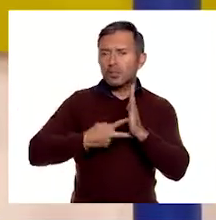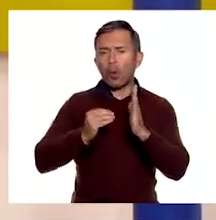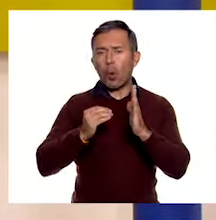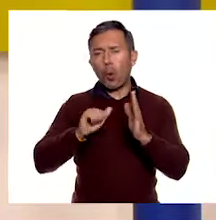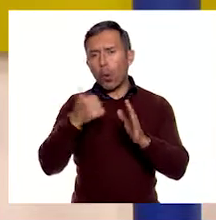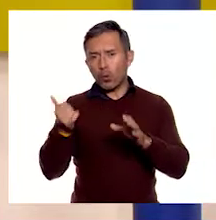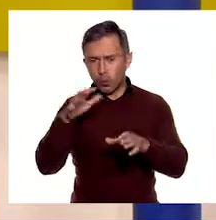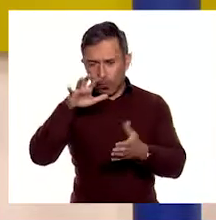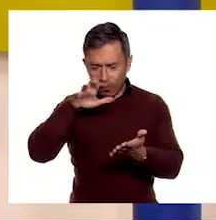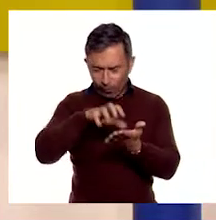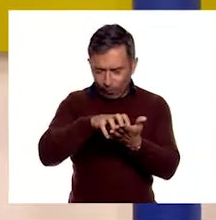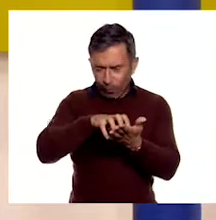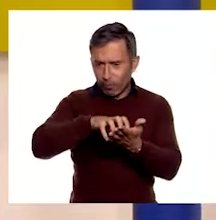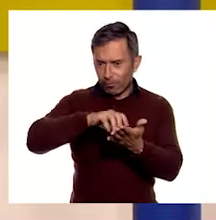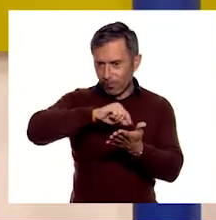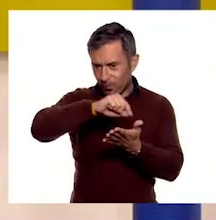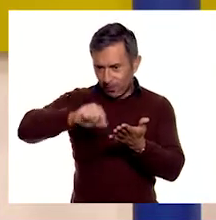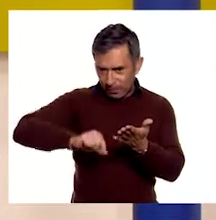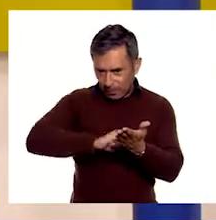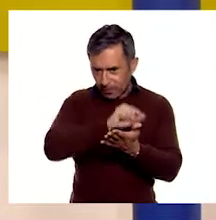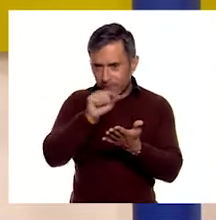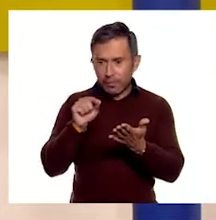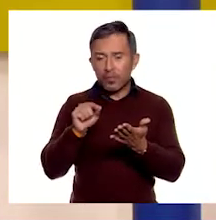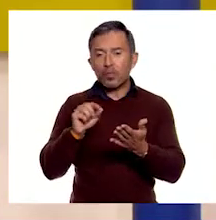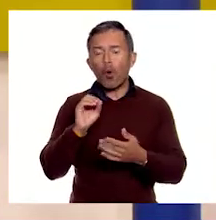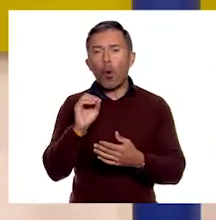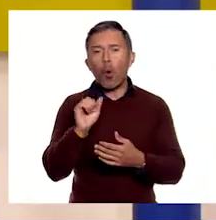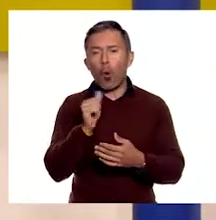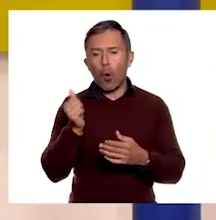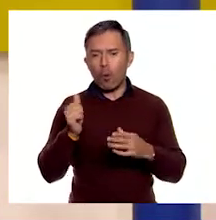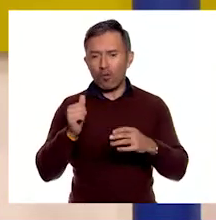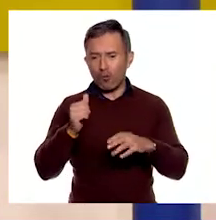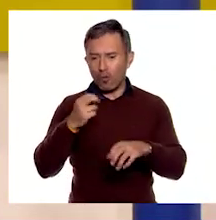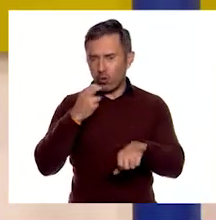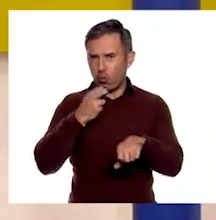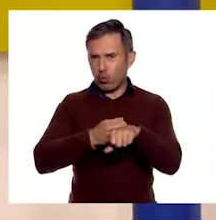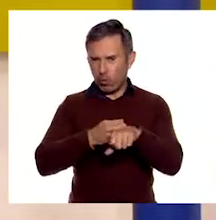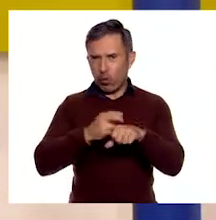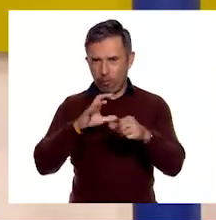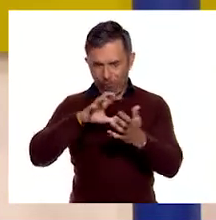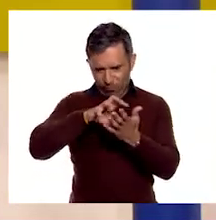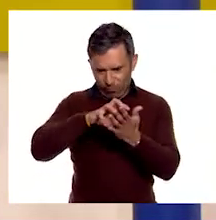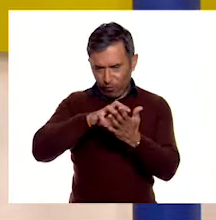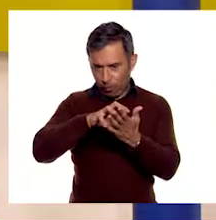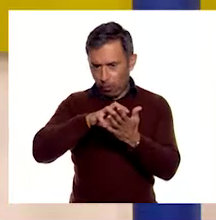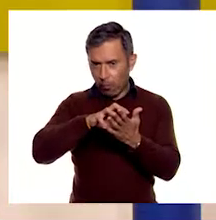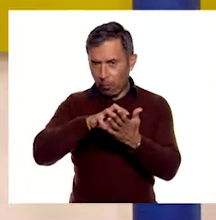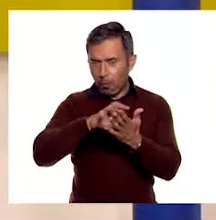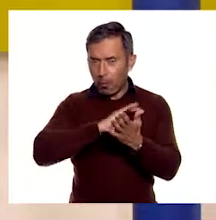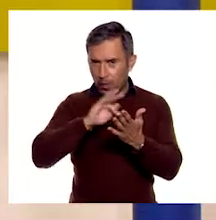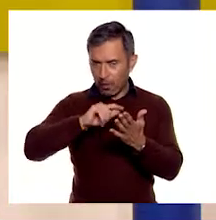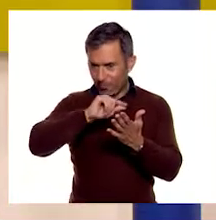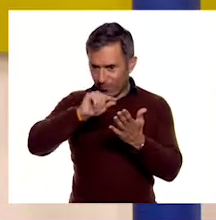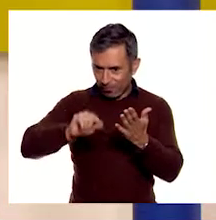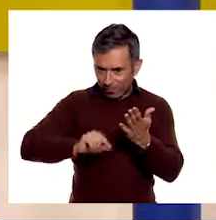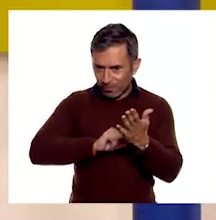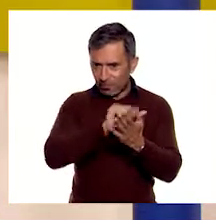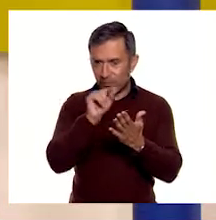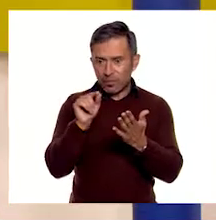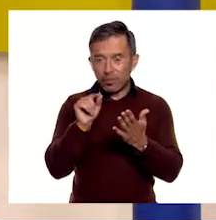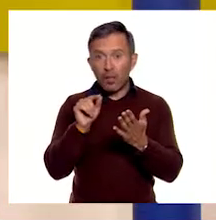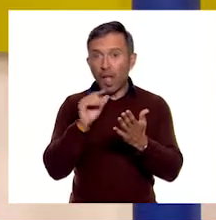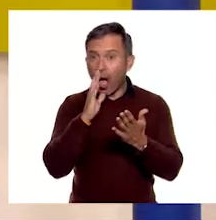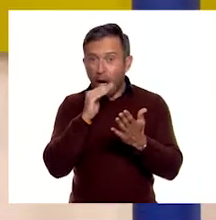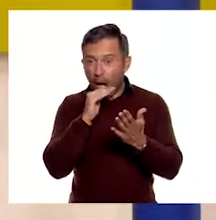que tengan, también con un soporte rígido para poder ponerlo, porque si no, luego está